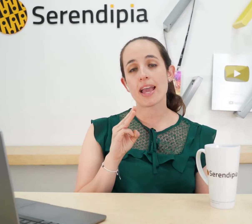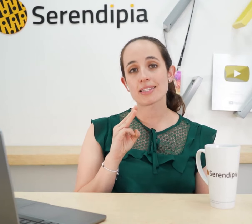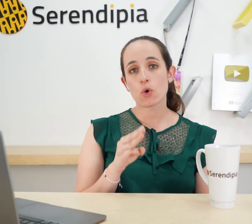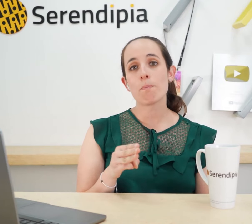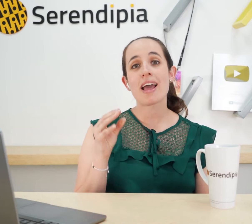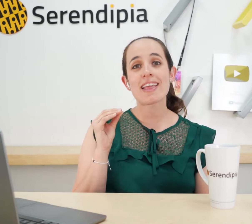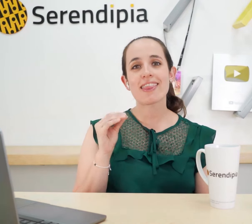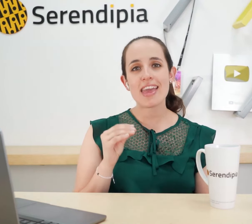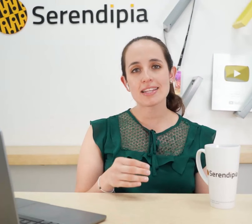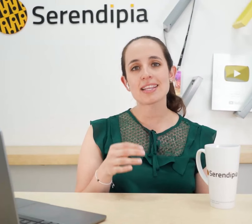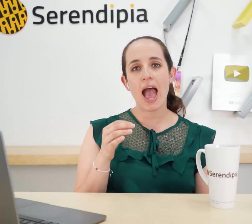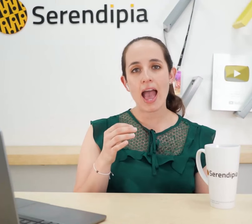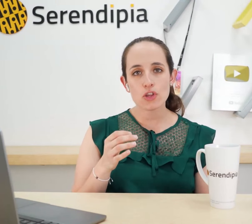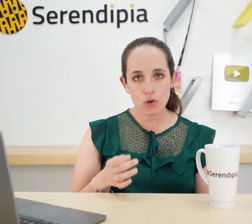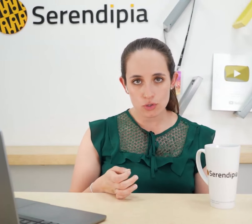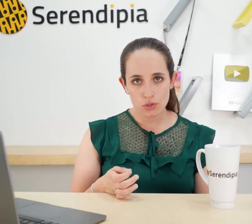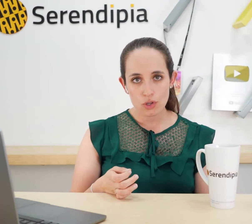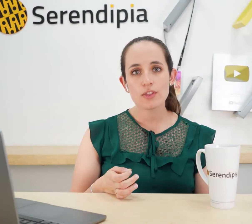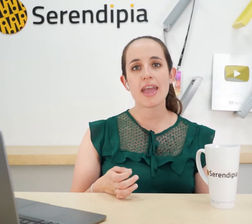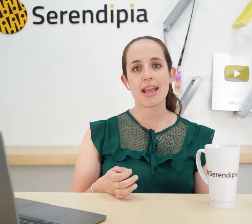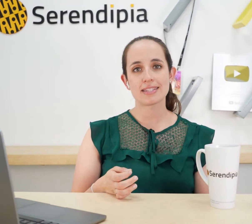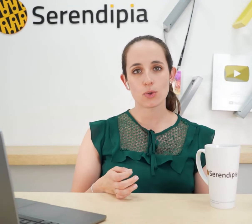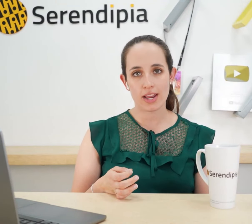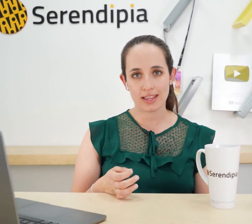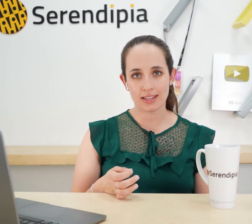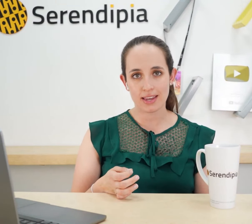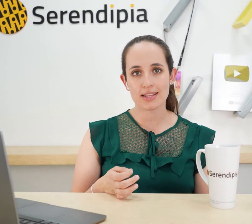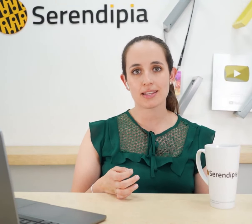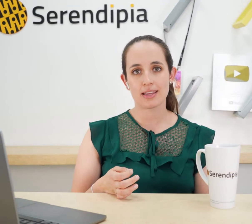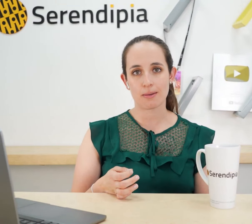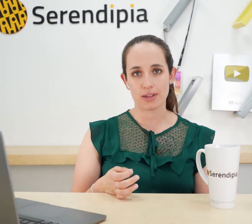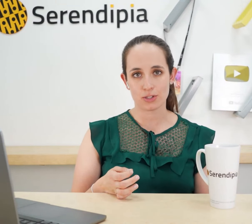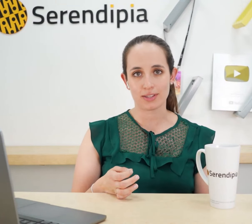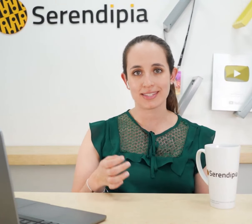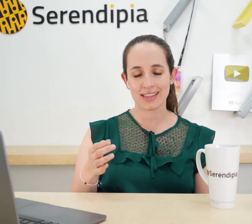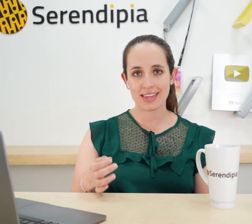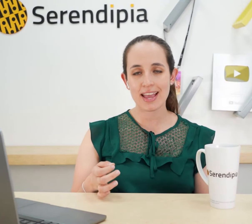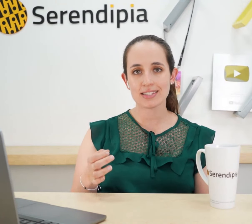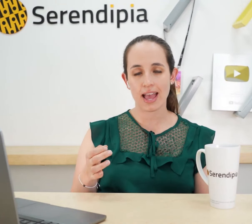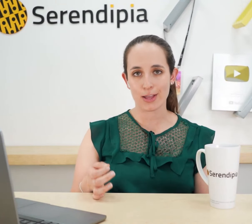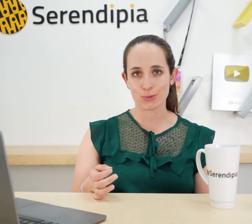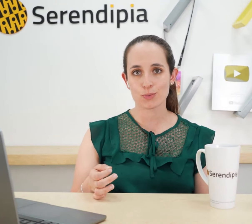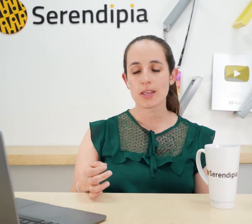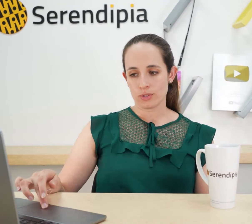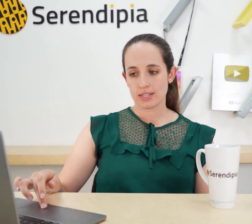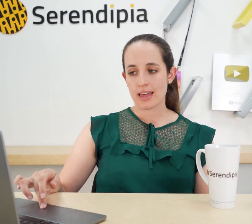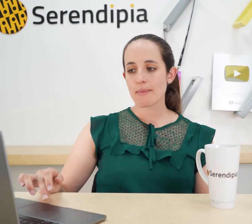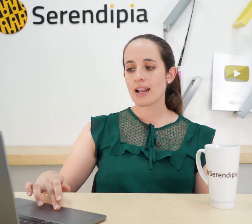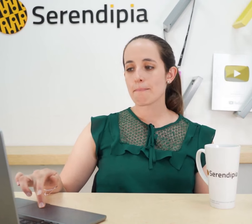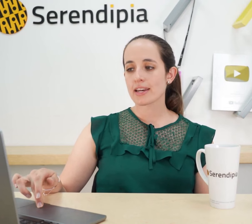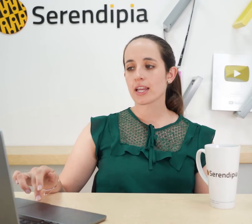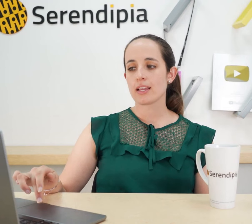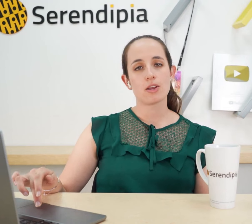3 meses de que se cumplan 10 años de estas 43 desapariciones. 10 años.